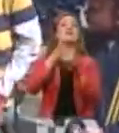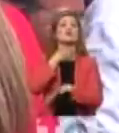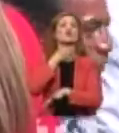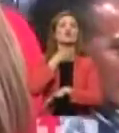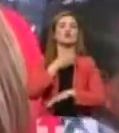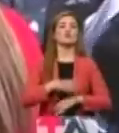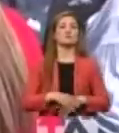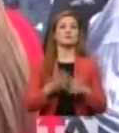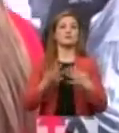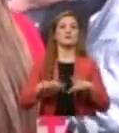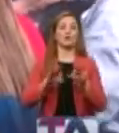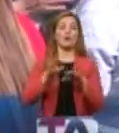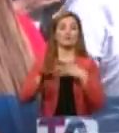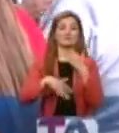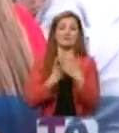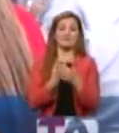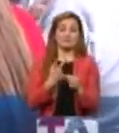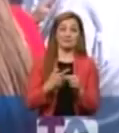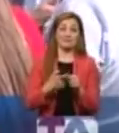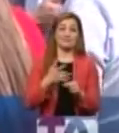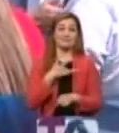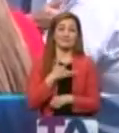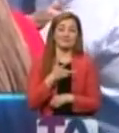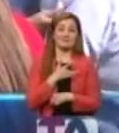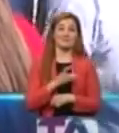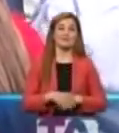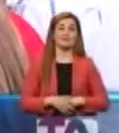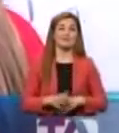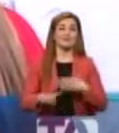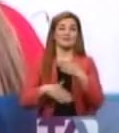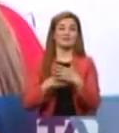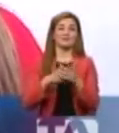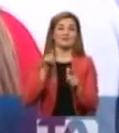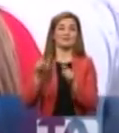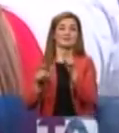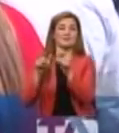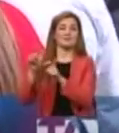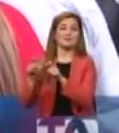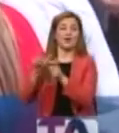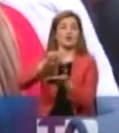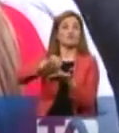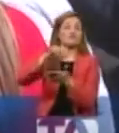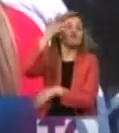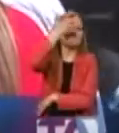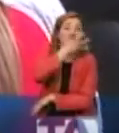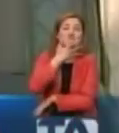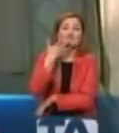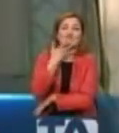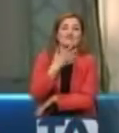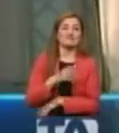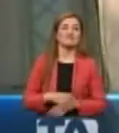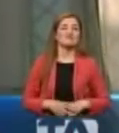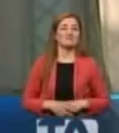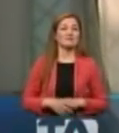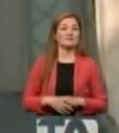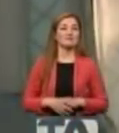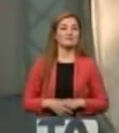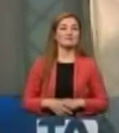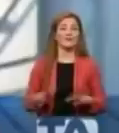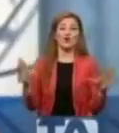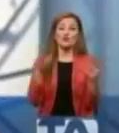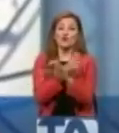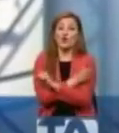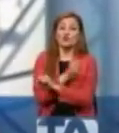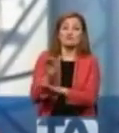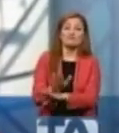Es realmente importante para todos los quiteños, y no es solo para los quiteños, para todas las personas que esta ciudad hermosa nos acogió. Además, se brindó en la noche